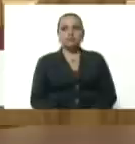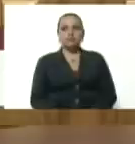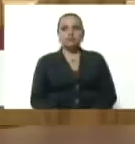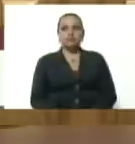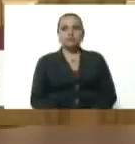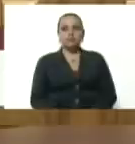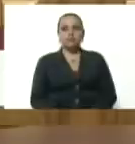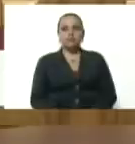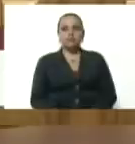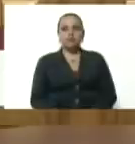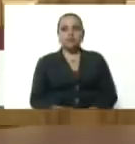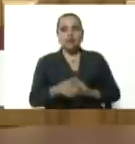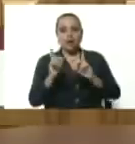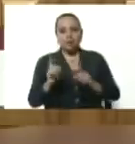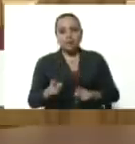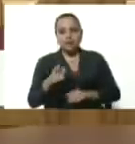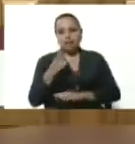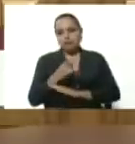que terminar